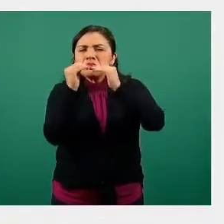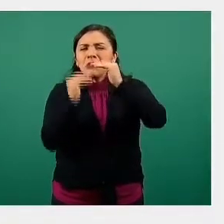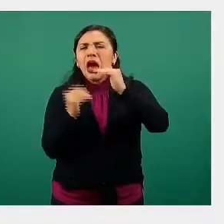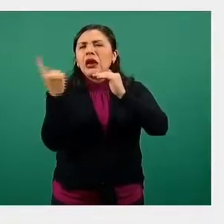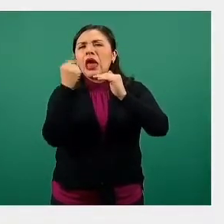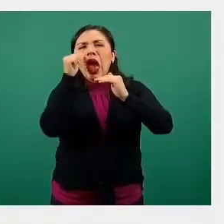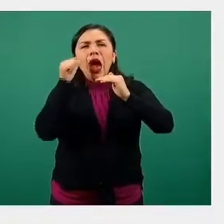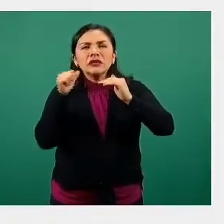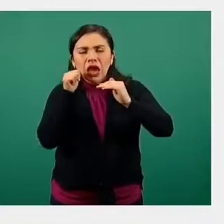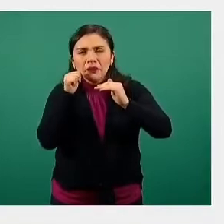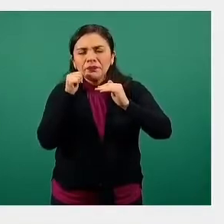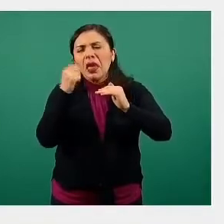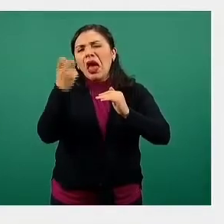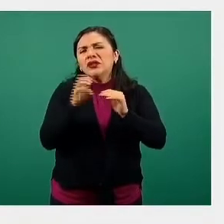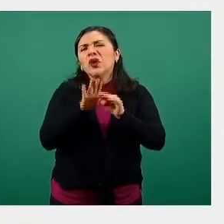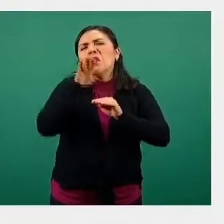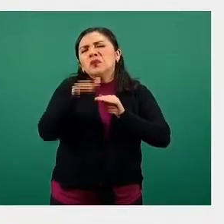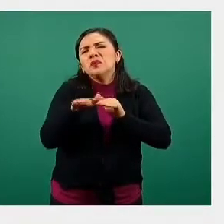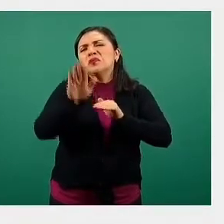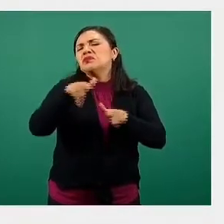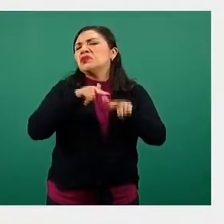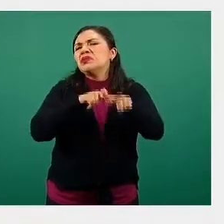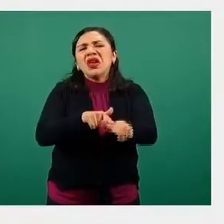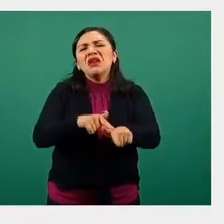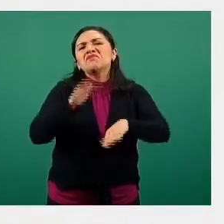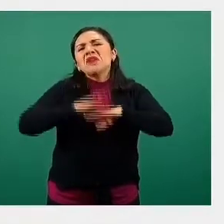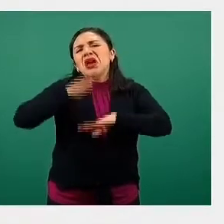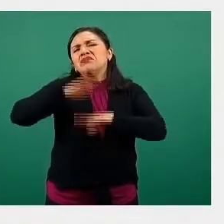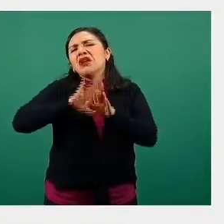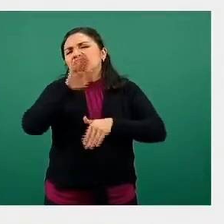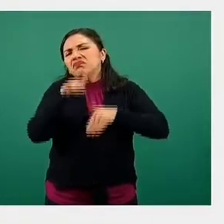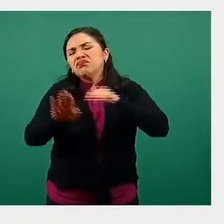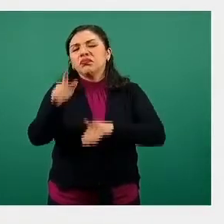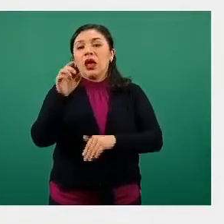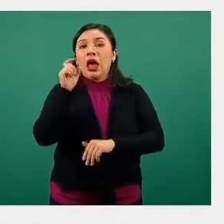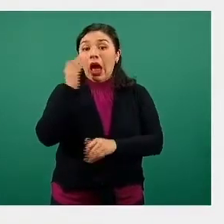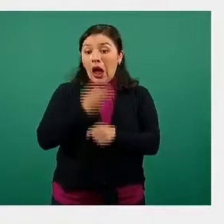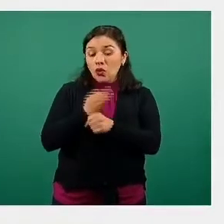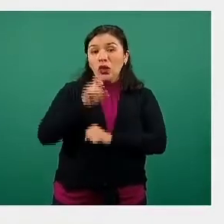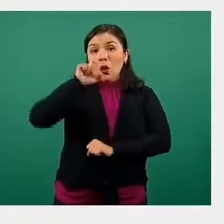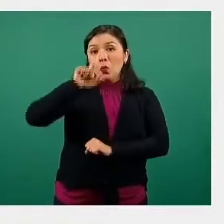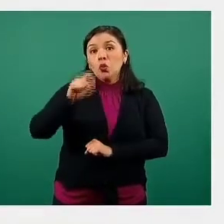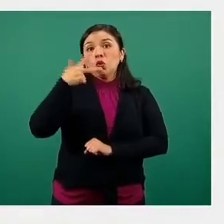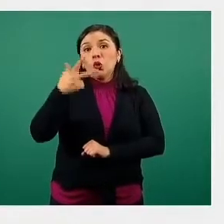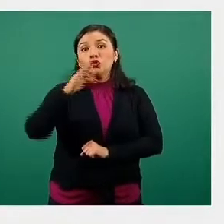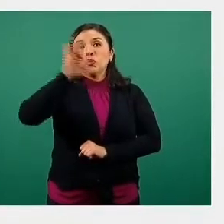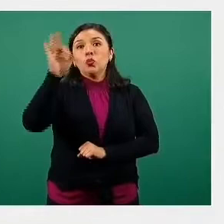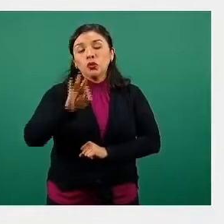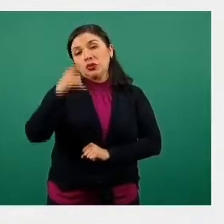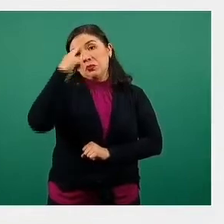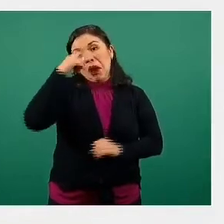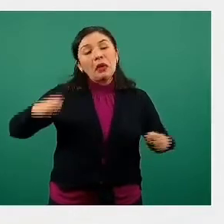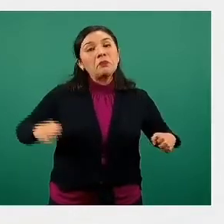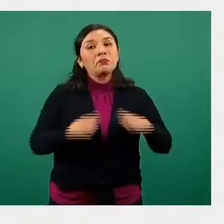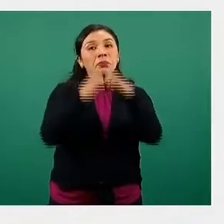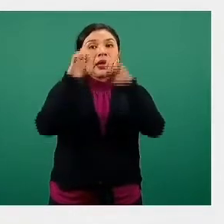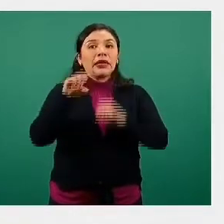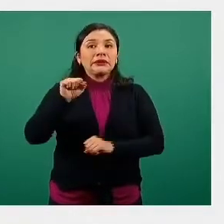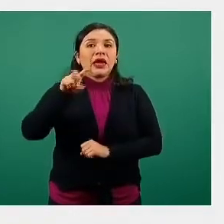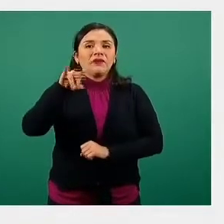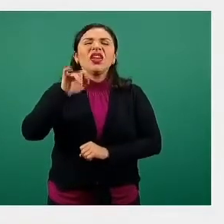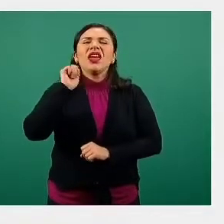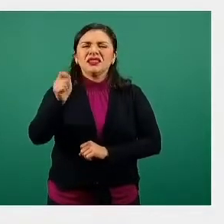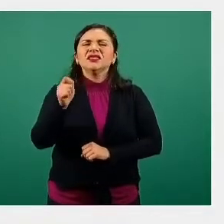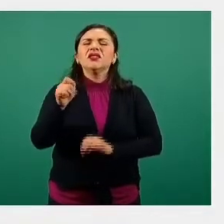que era ayer, pero esas fluctuaciones las seguiremos viendo. Es 0.8% de los eventos. Son